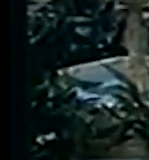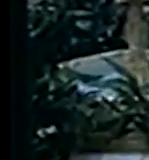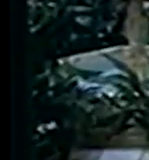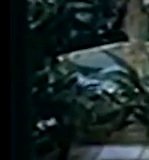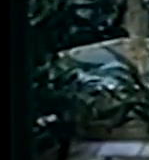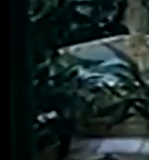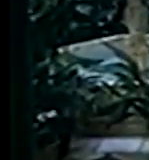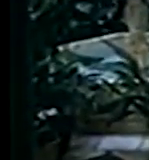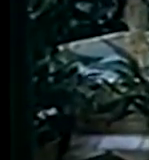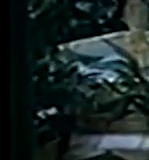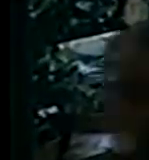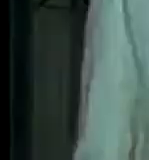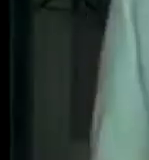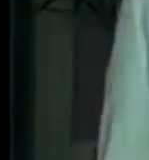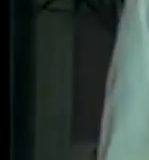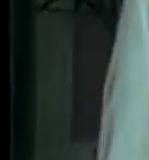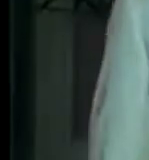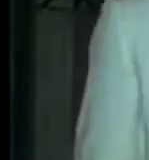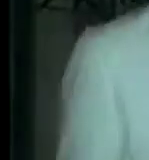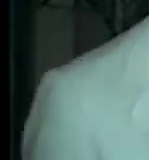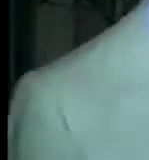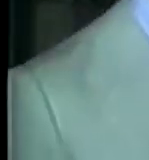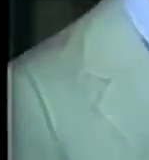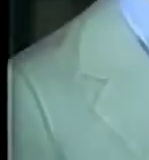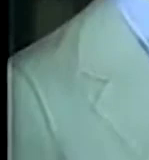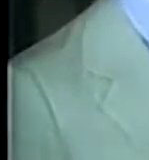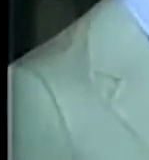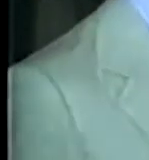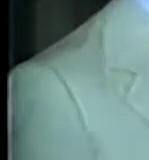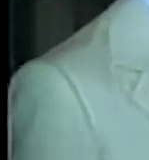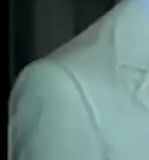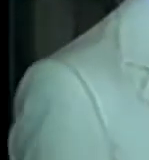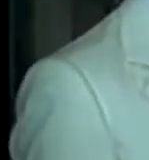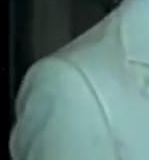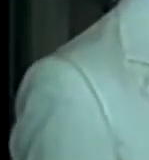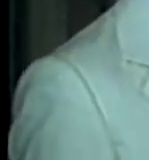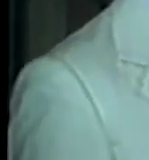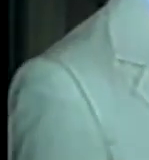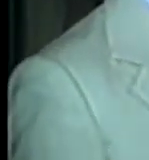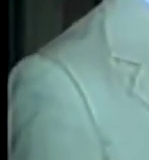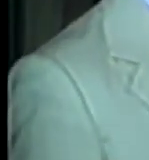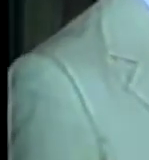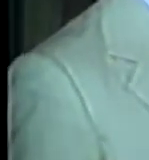Federico, te voy a acompañar al gobierno civil. Allí lo vamos a arreglar todo, ya lo verás.